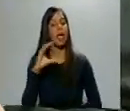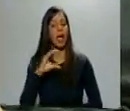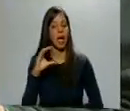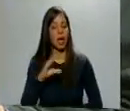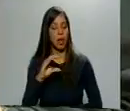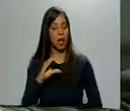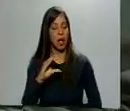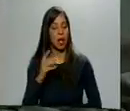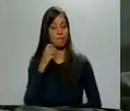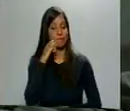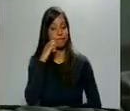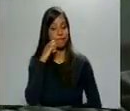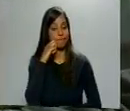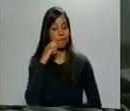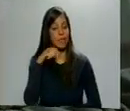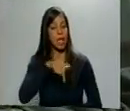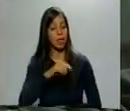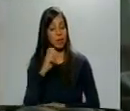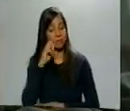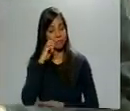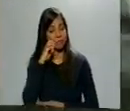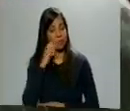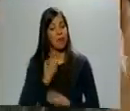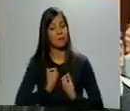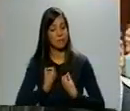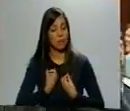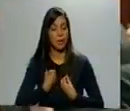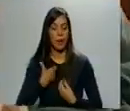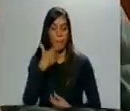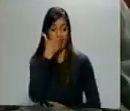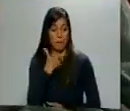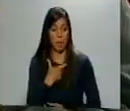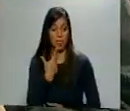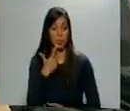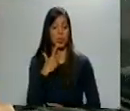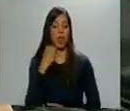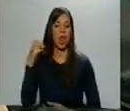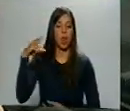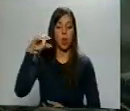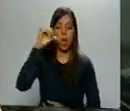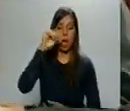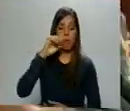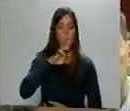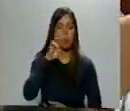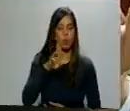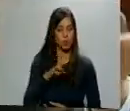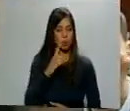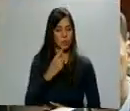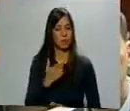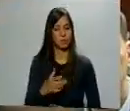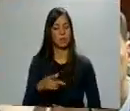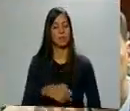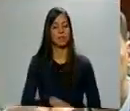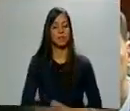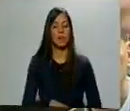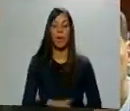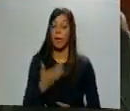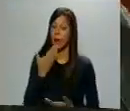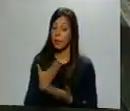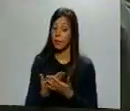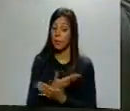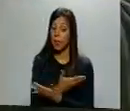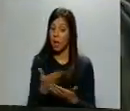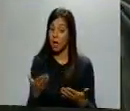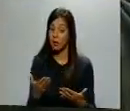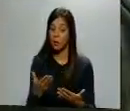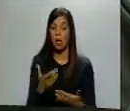de la Gran Caracas, como usuario de los servicios de la Gran Caracas, hoy quiero pedir a mis colegas,